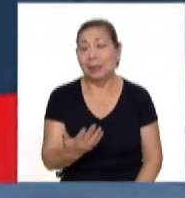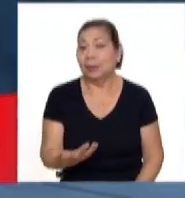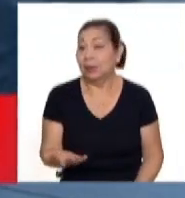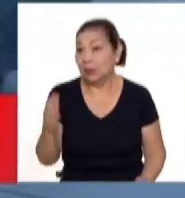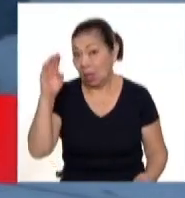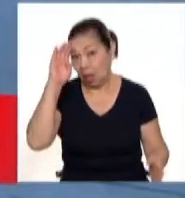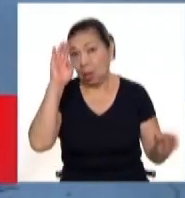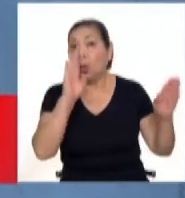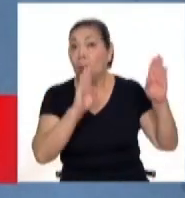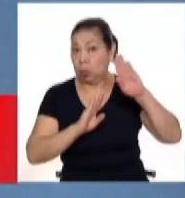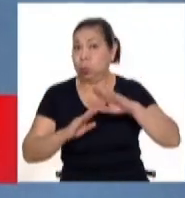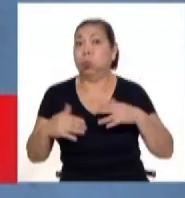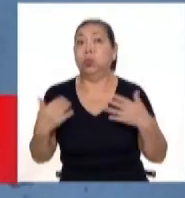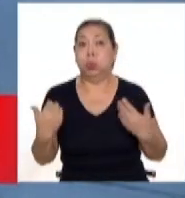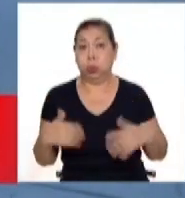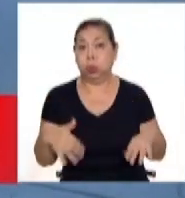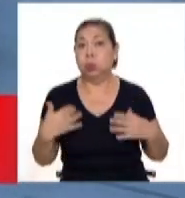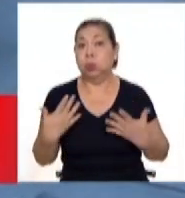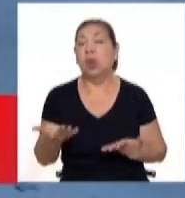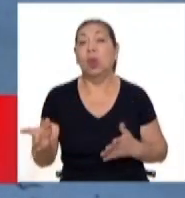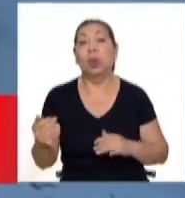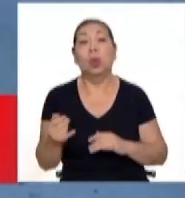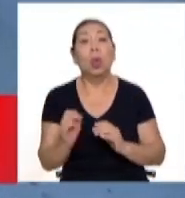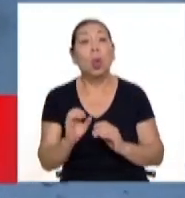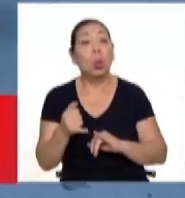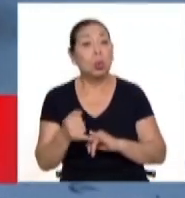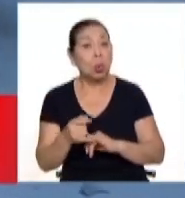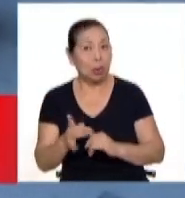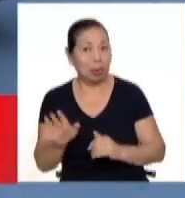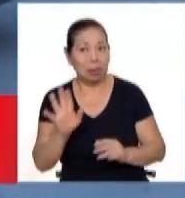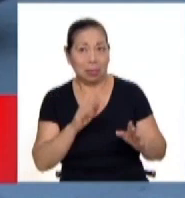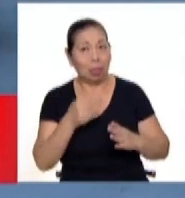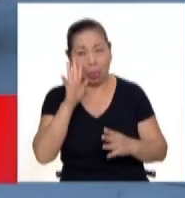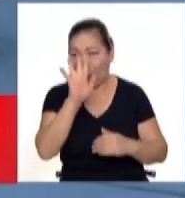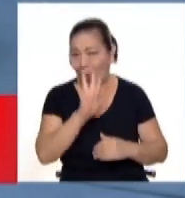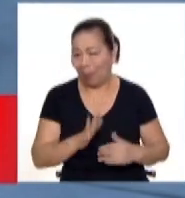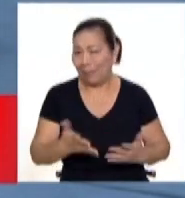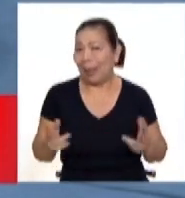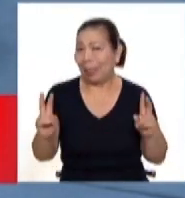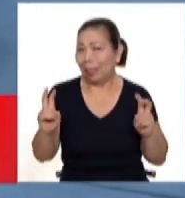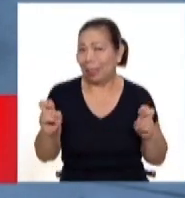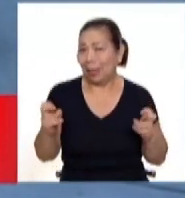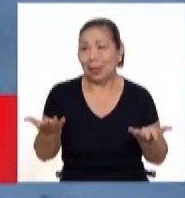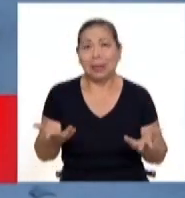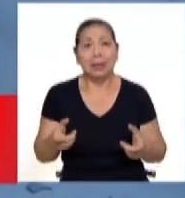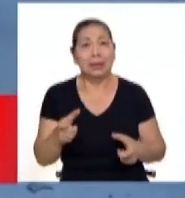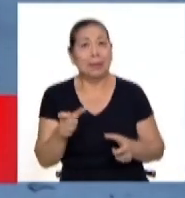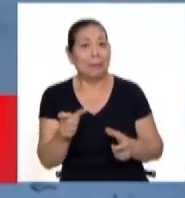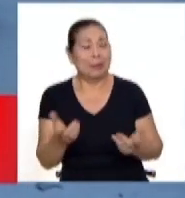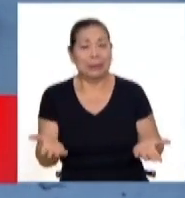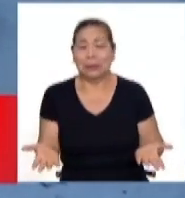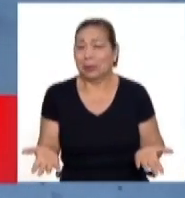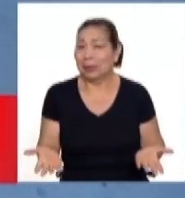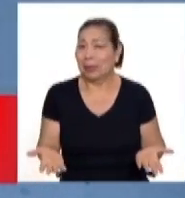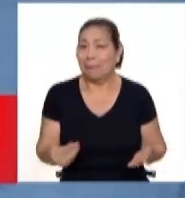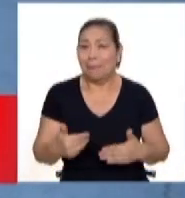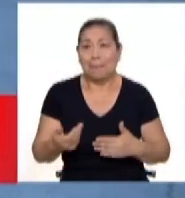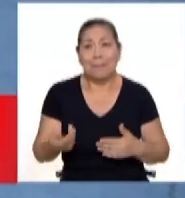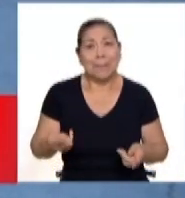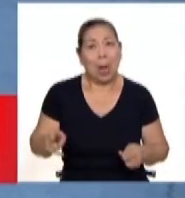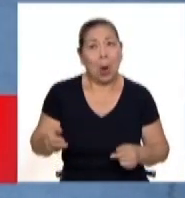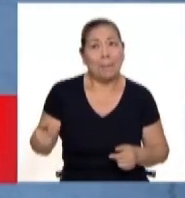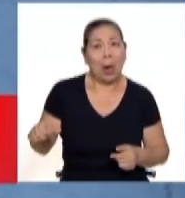Realmente preocupante esta situación, no solo lo que ocurre en Surquillo, sino en toda la capital y a nivel nacional. El tema de la inseguridad ciudadana cada vez